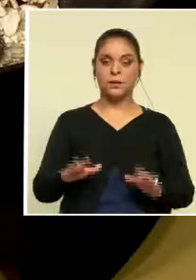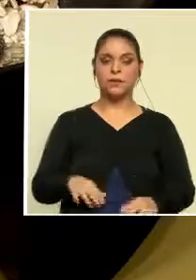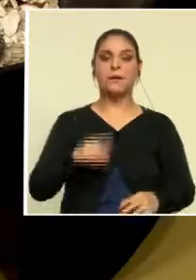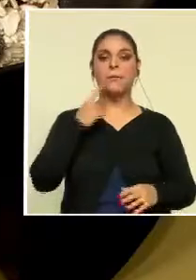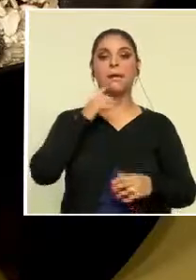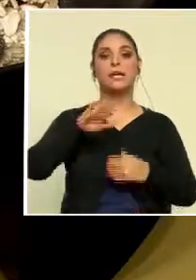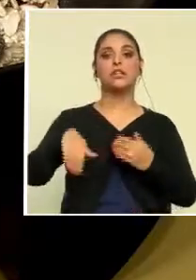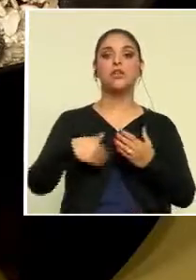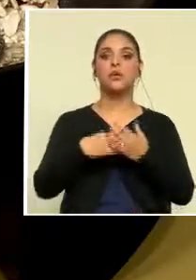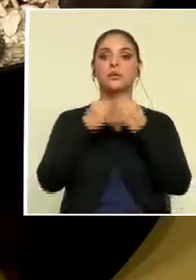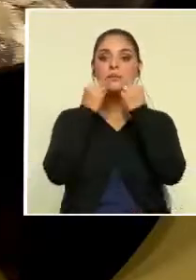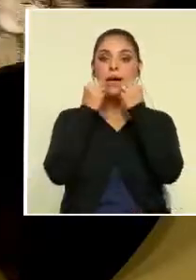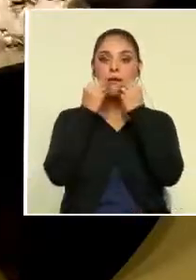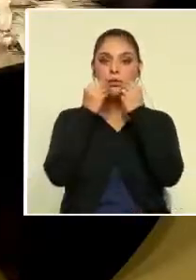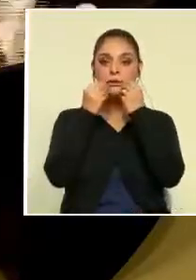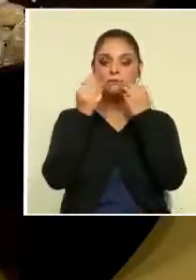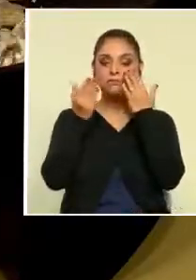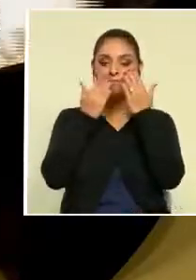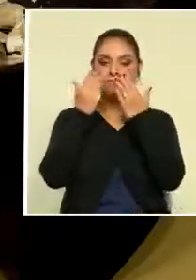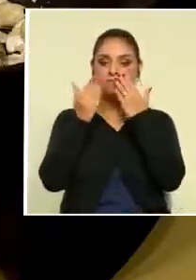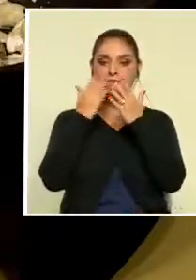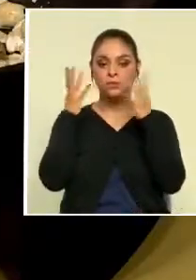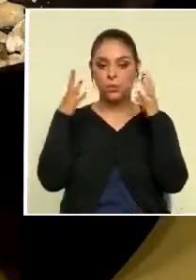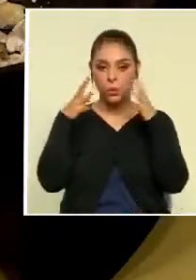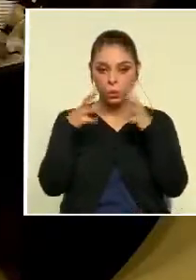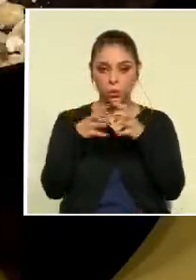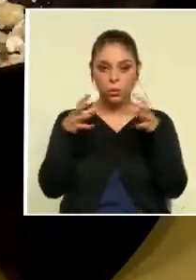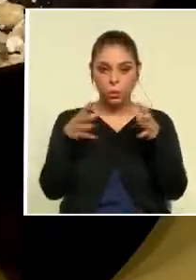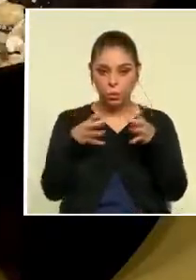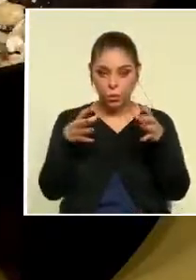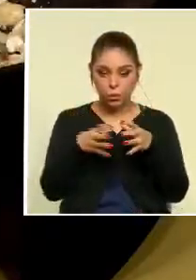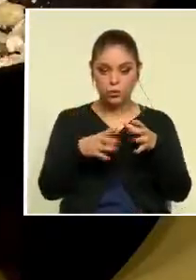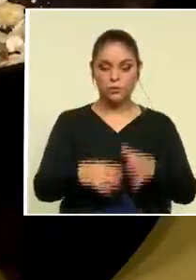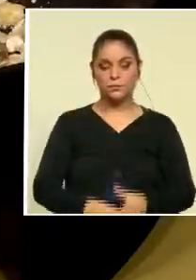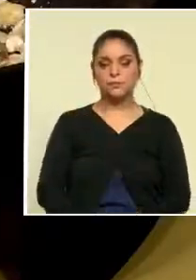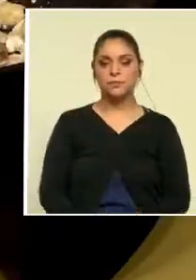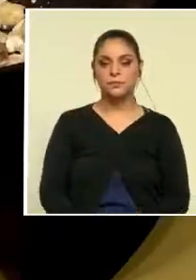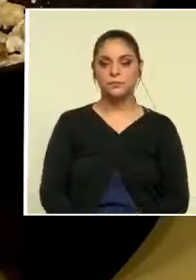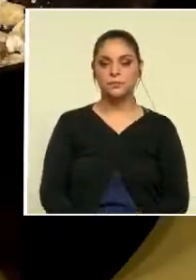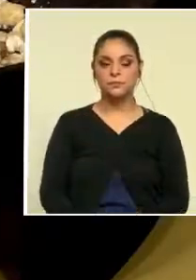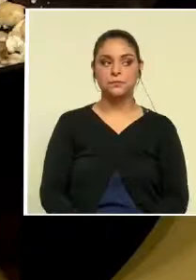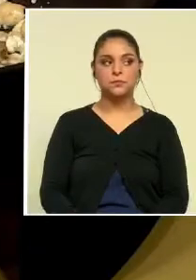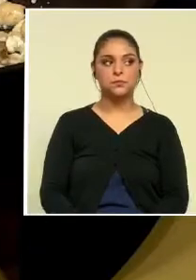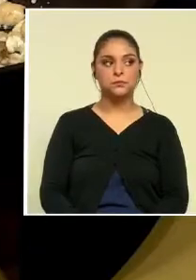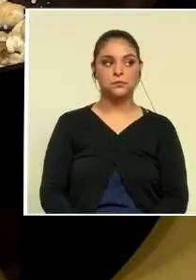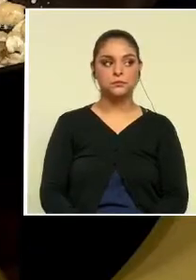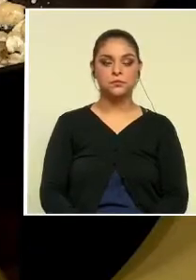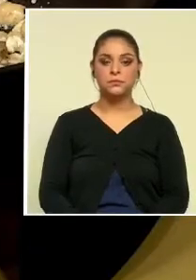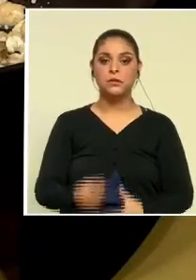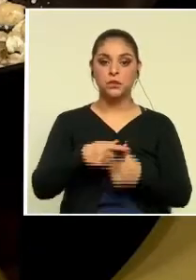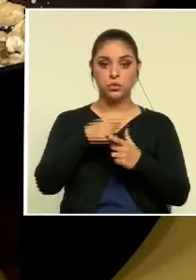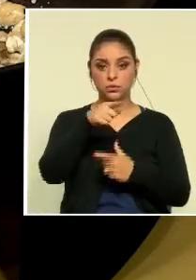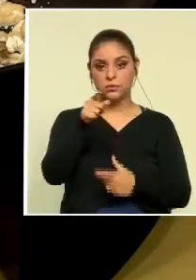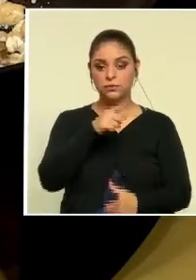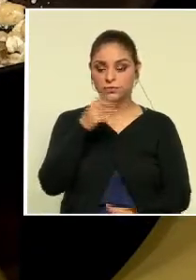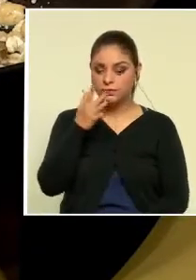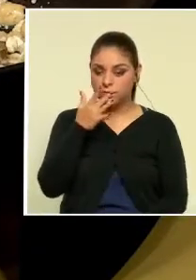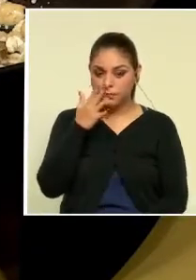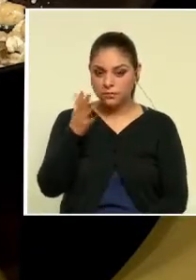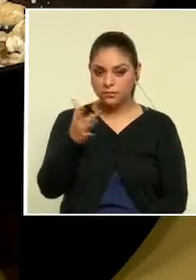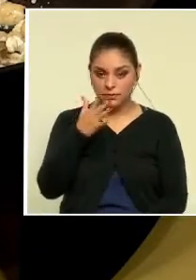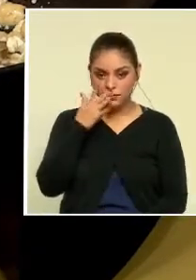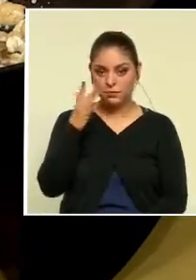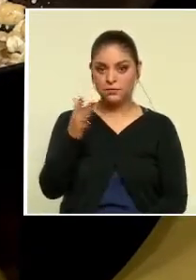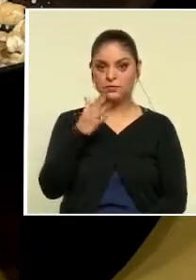todos los sabores y los aromas empiecen a conjuntarse entonces si ustedes pudiese volver a